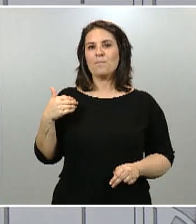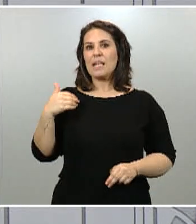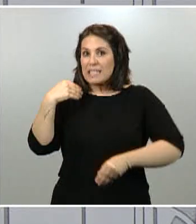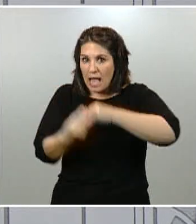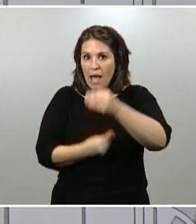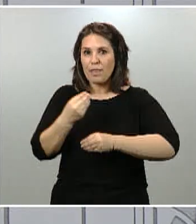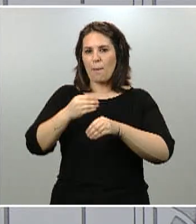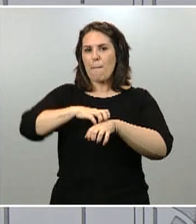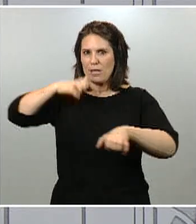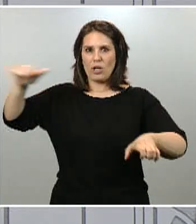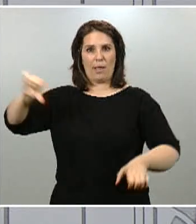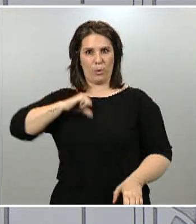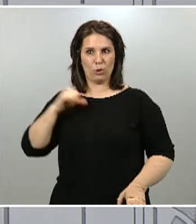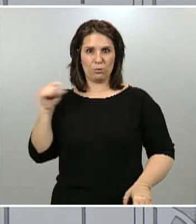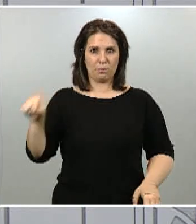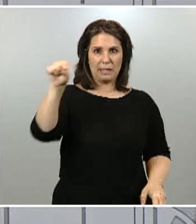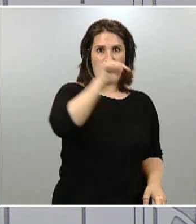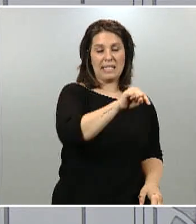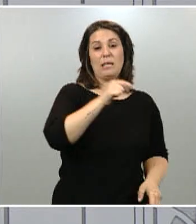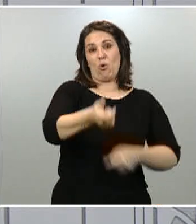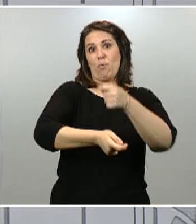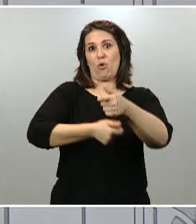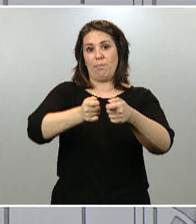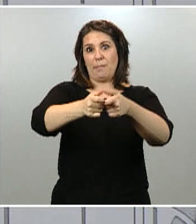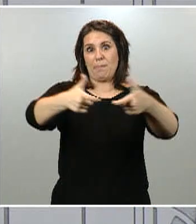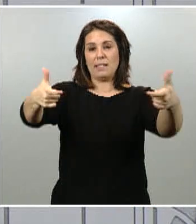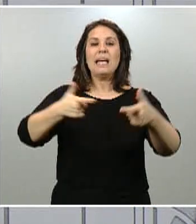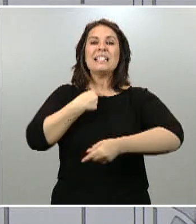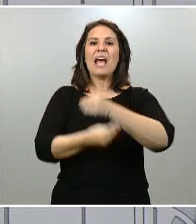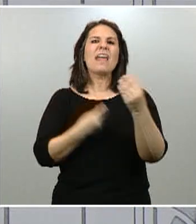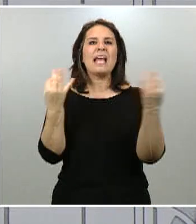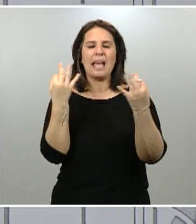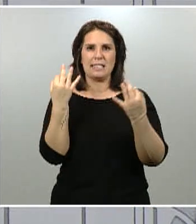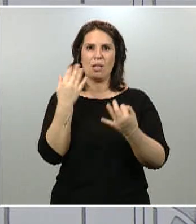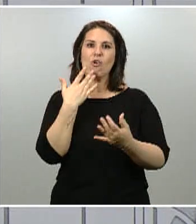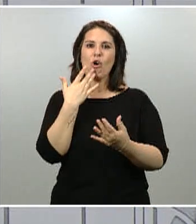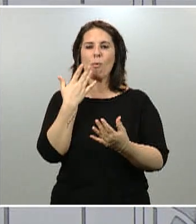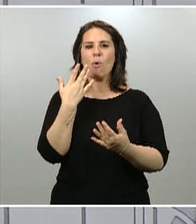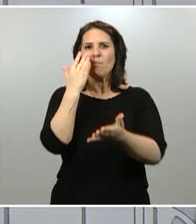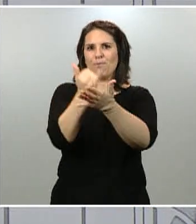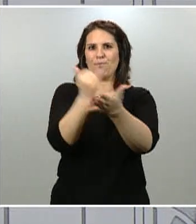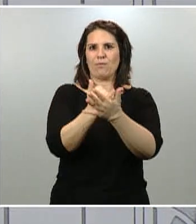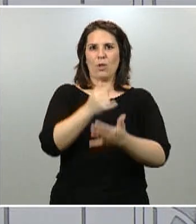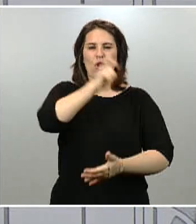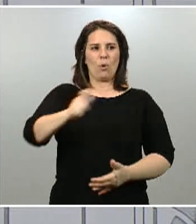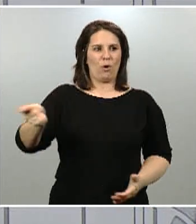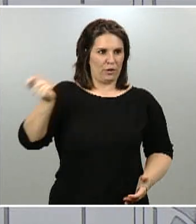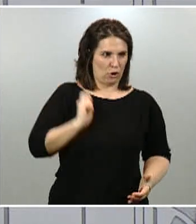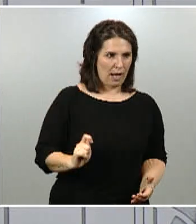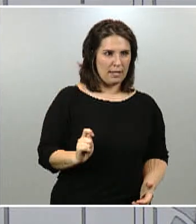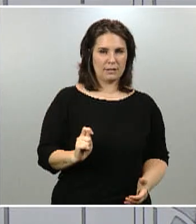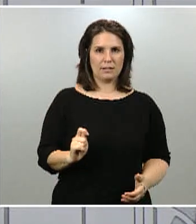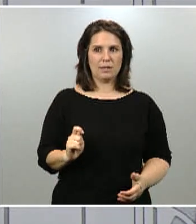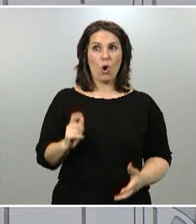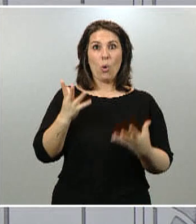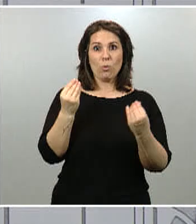ellos y progresivamente en más, son cribados a los profesionales. Muchos de los profesionales nuevos que se notifican, la